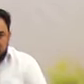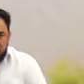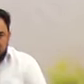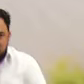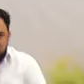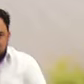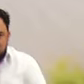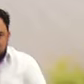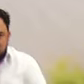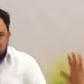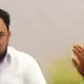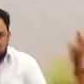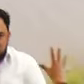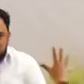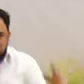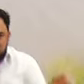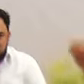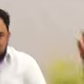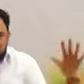5 de 5.